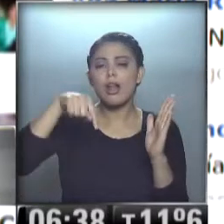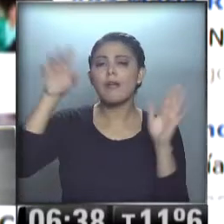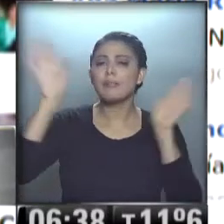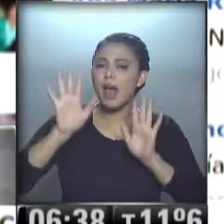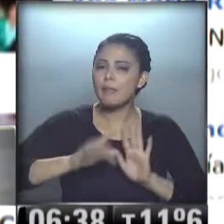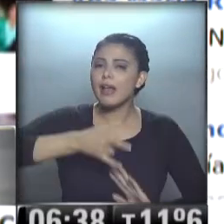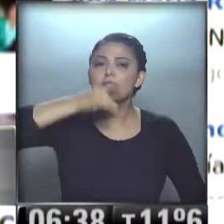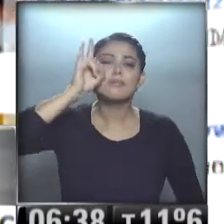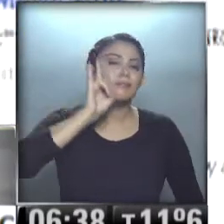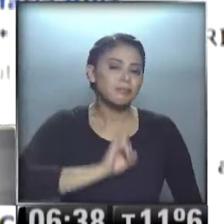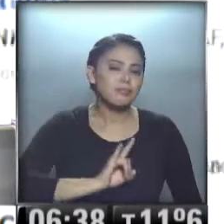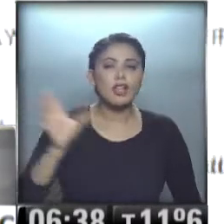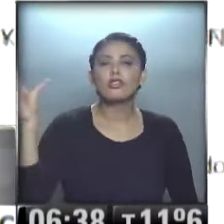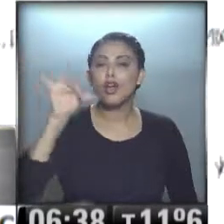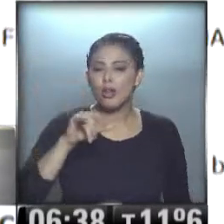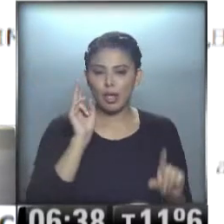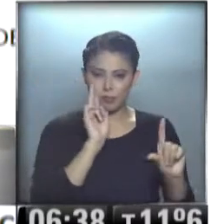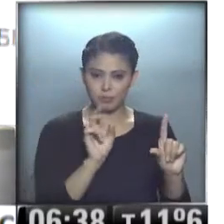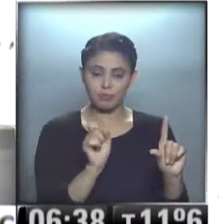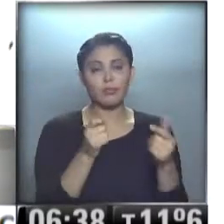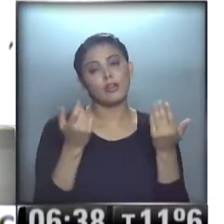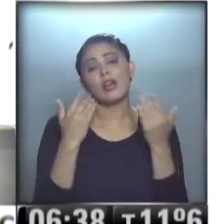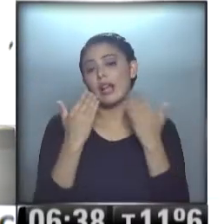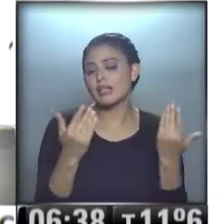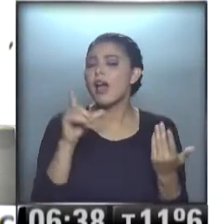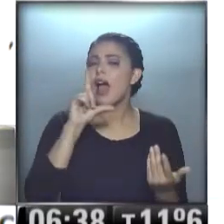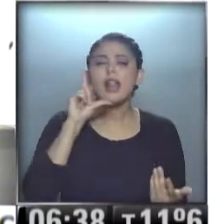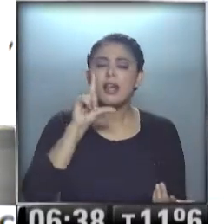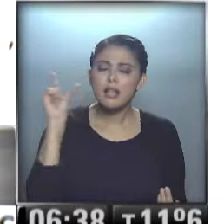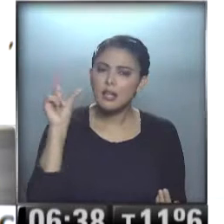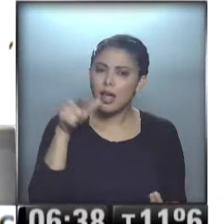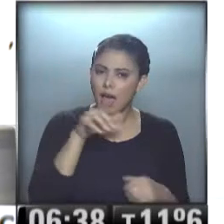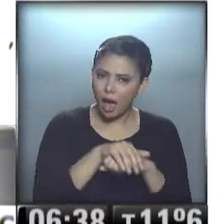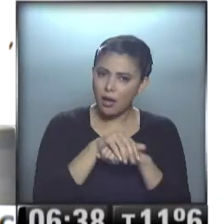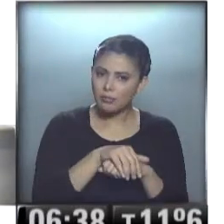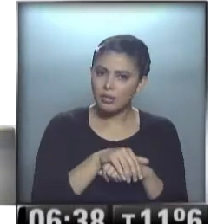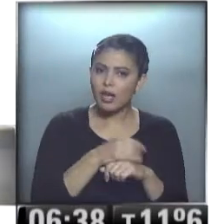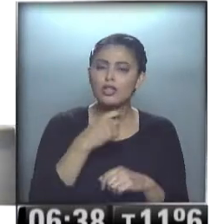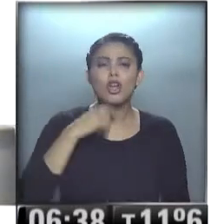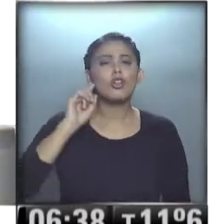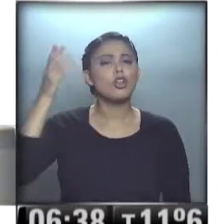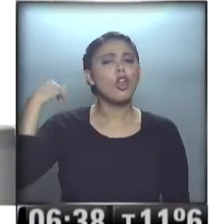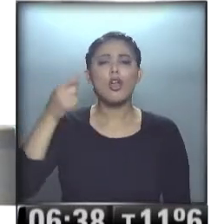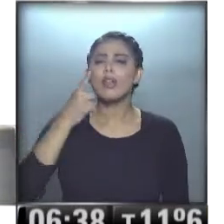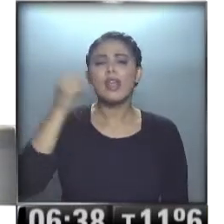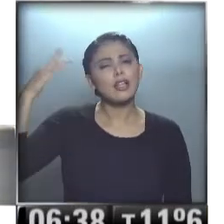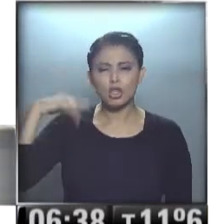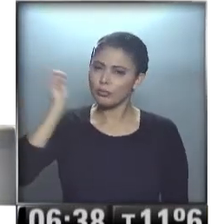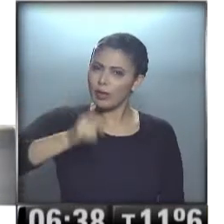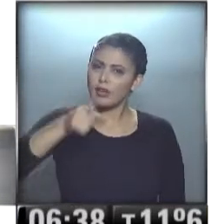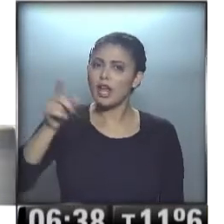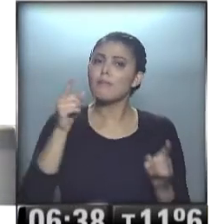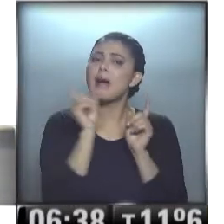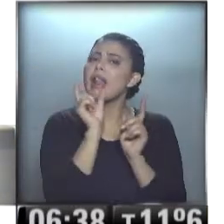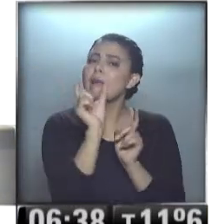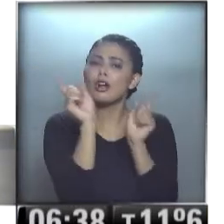el desayuno, que nos ve todos los días. Bueno, gracias. Lili es nuestra amiga que yo reté el otro día porque me abreviaba todo, ¿te acordás? Sí,